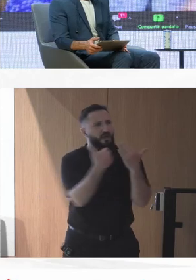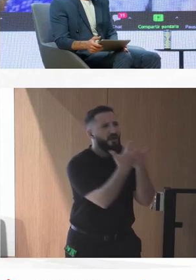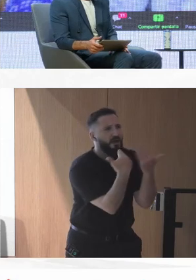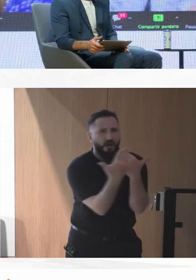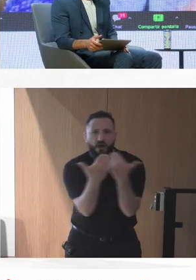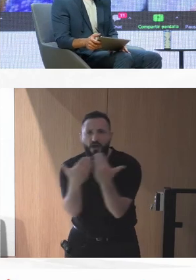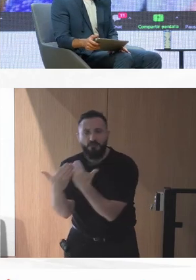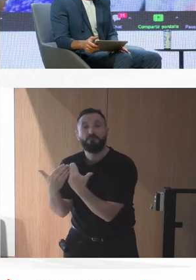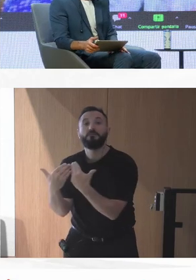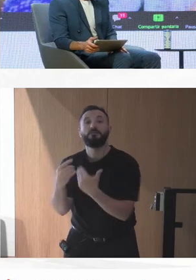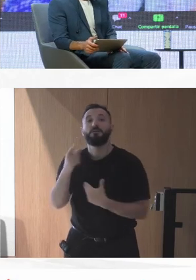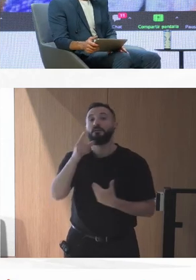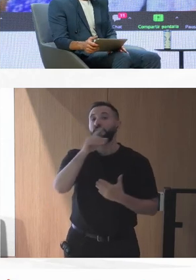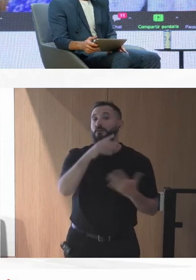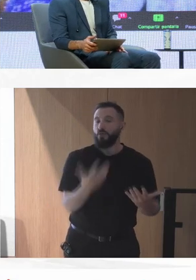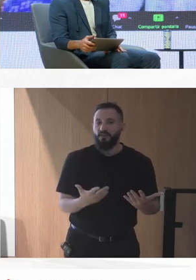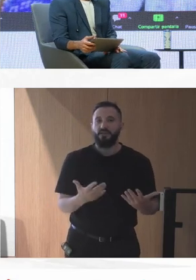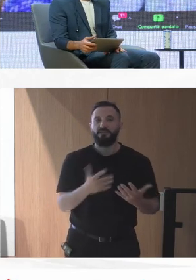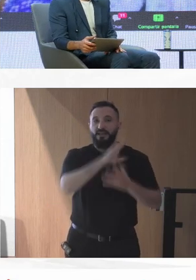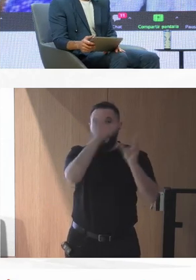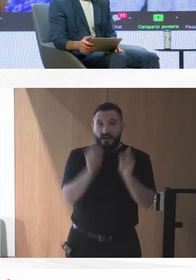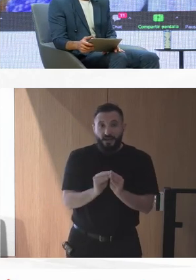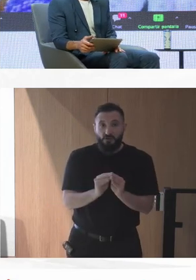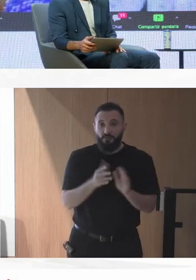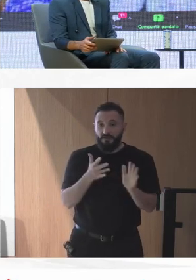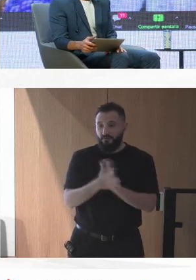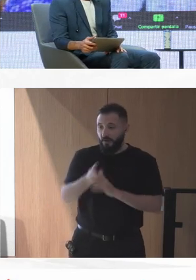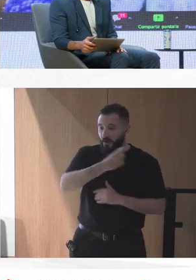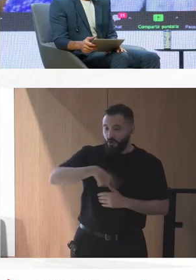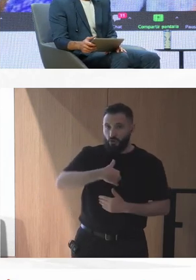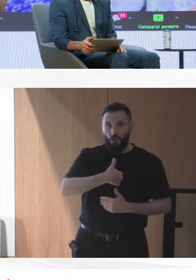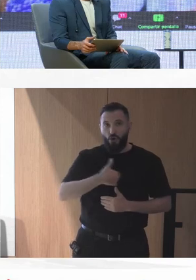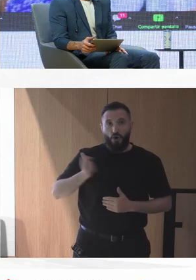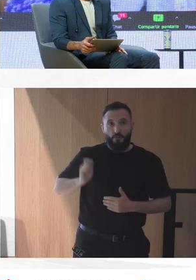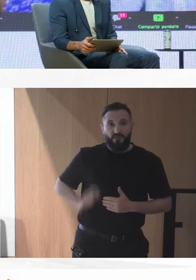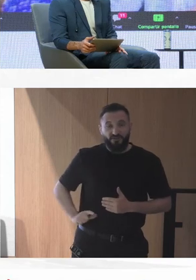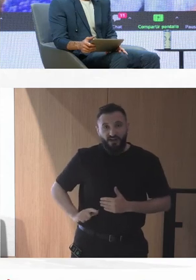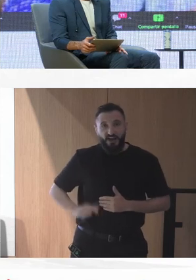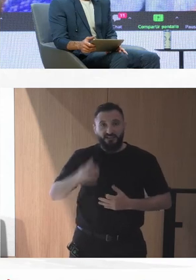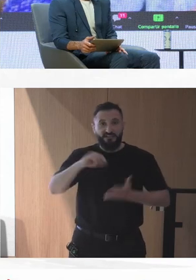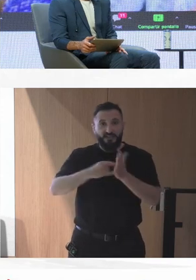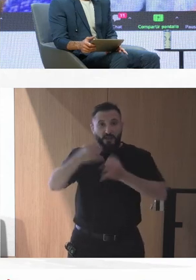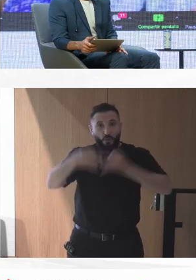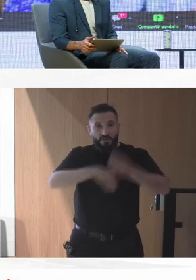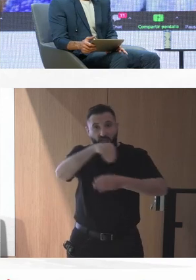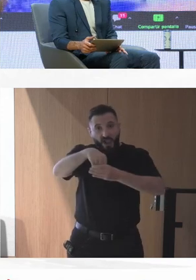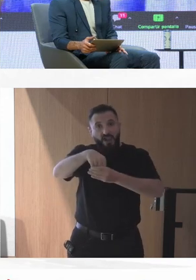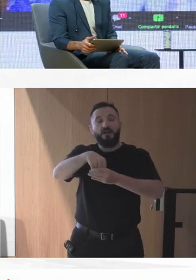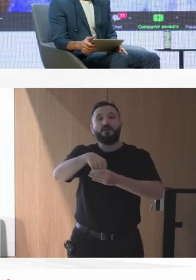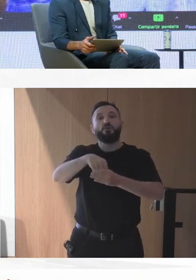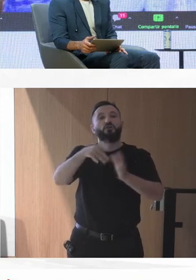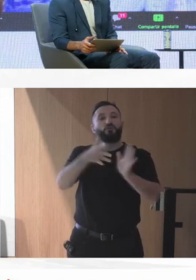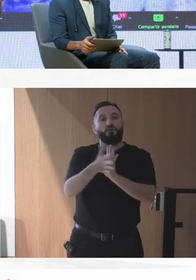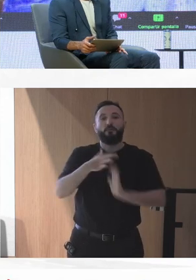Y, por lo tanto, está en nuestro poder, como actores del sistema judicial, elegir entre